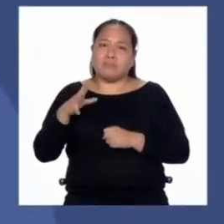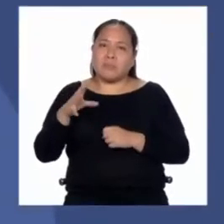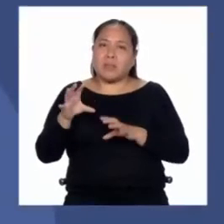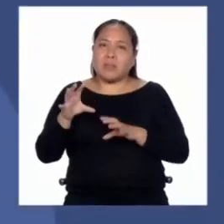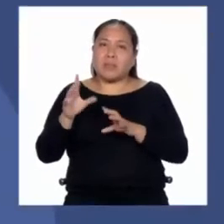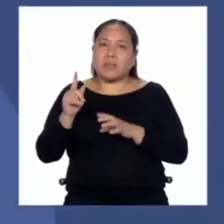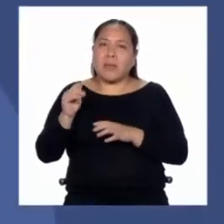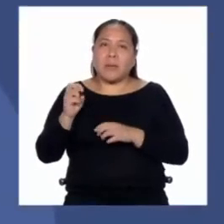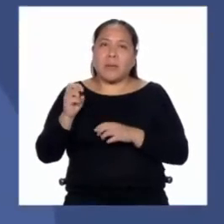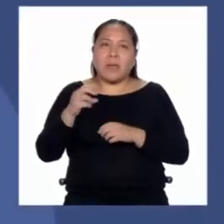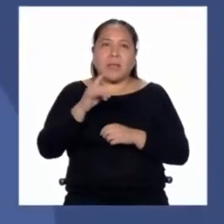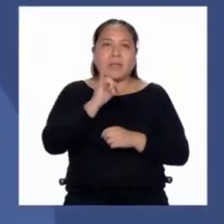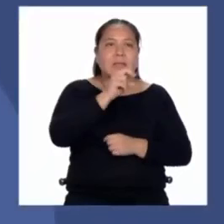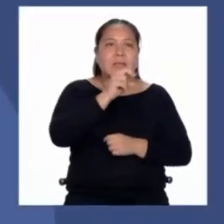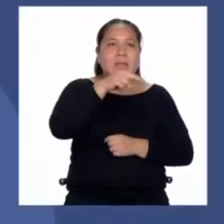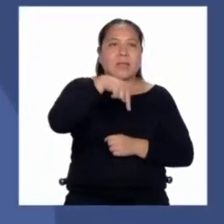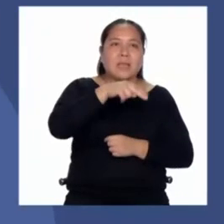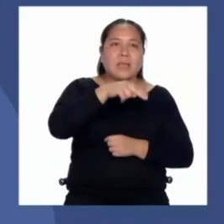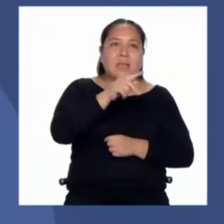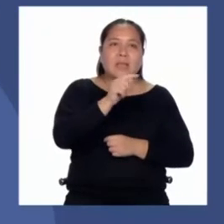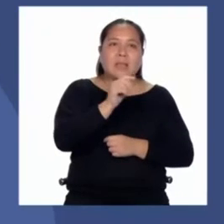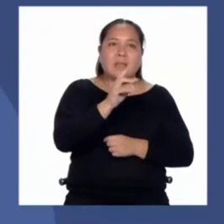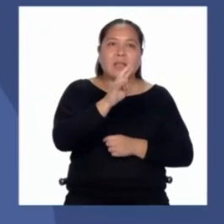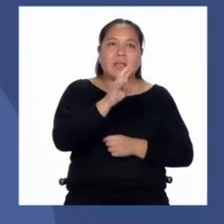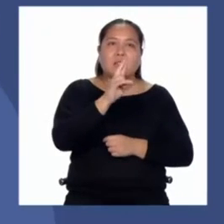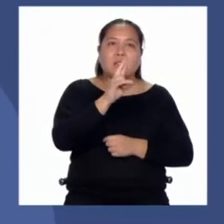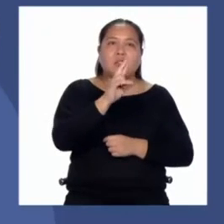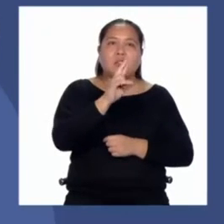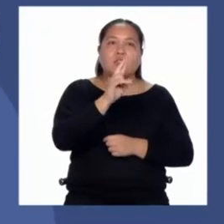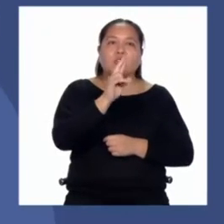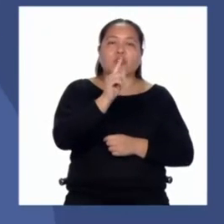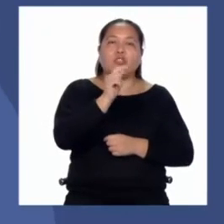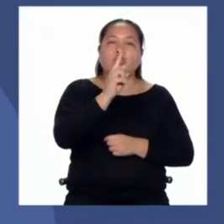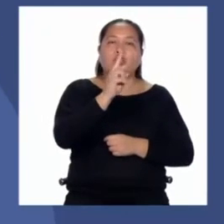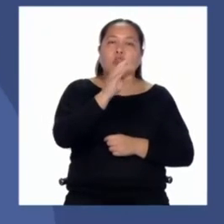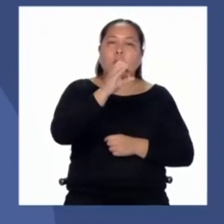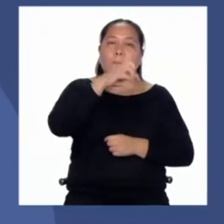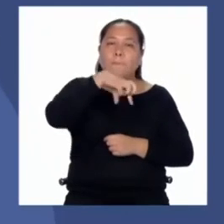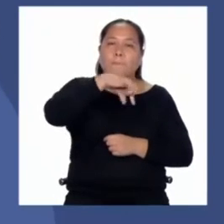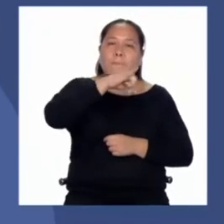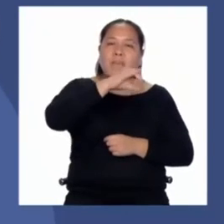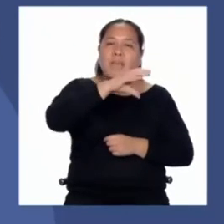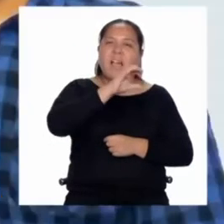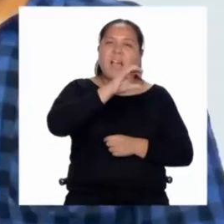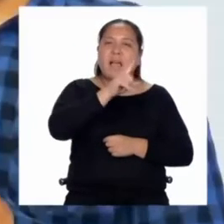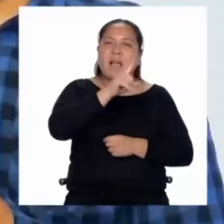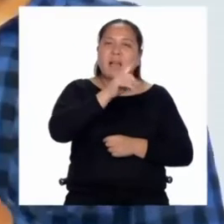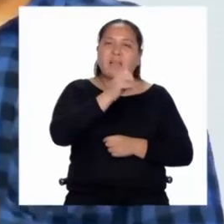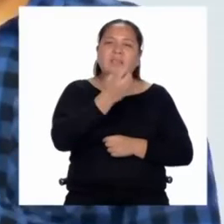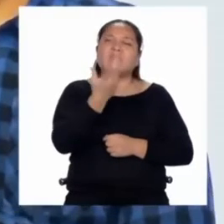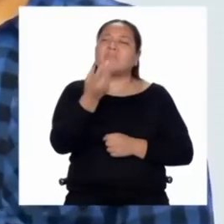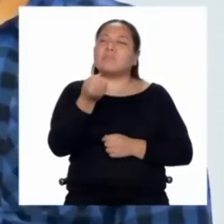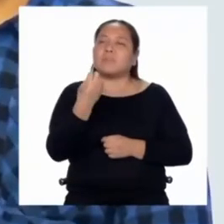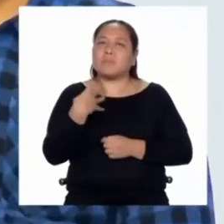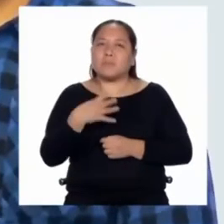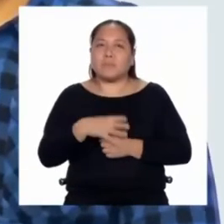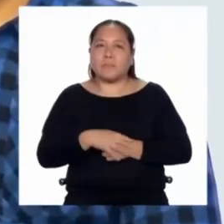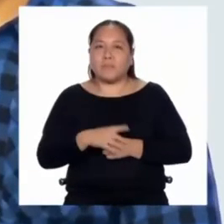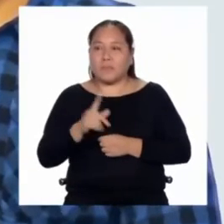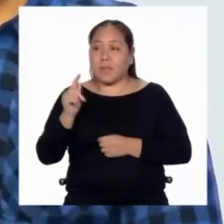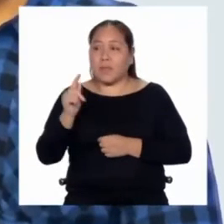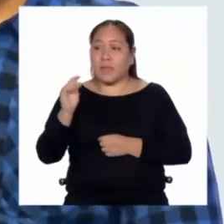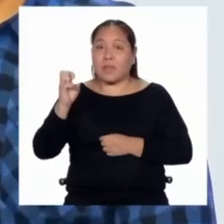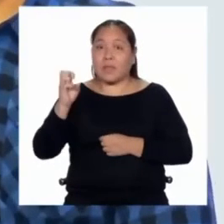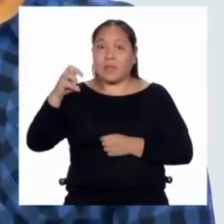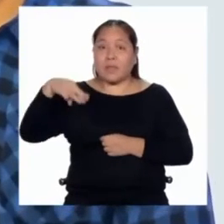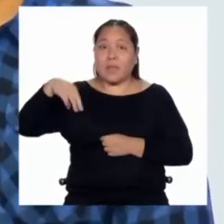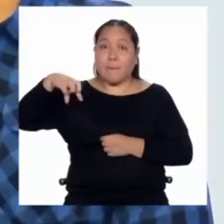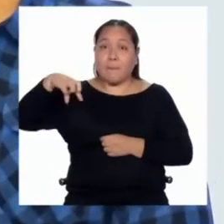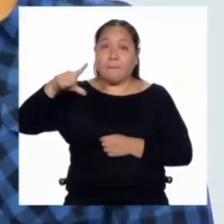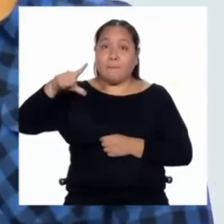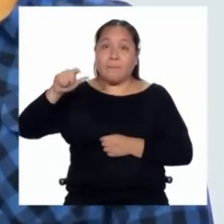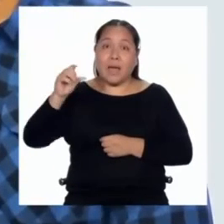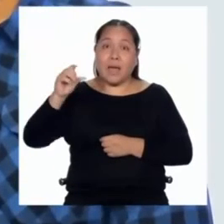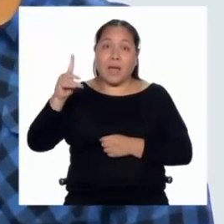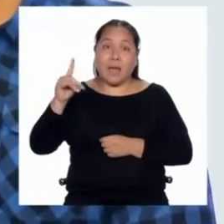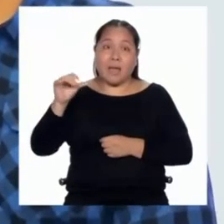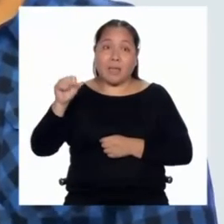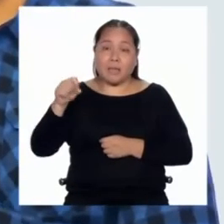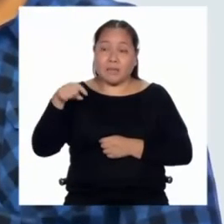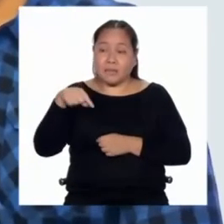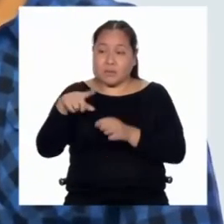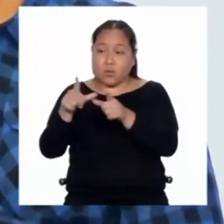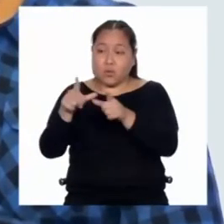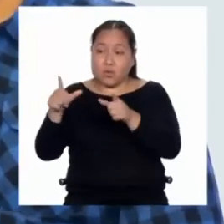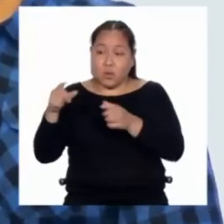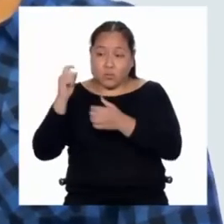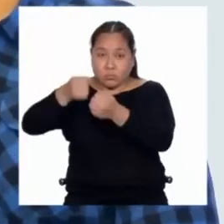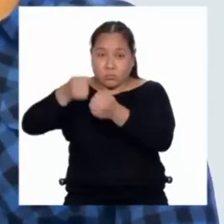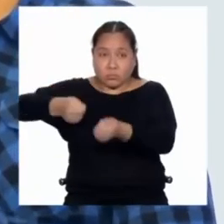zonas intertropicales. Profe, ¿qué nos puede decir al respecto? En las zonas templadas, poseen tierras de cultivo